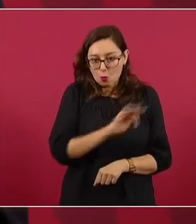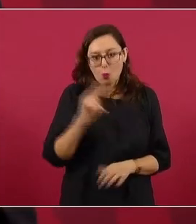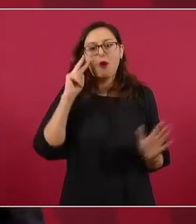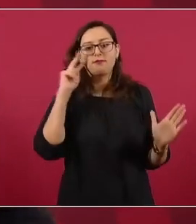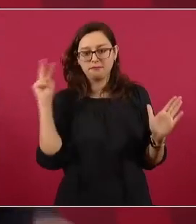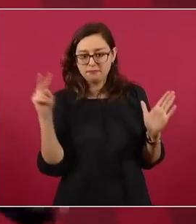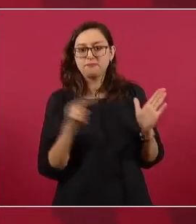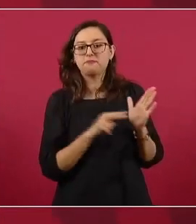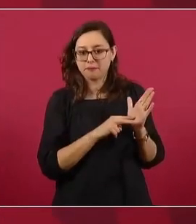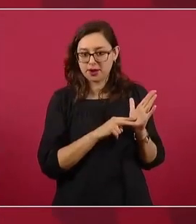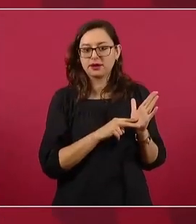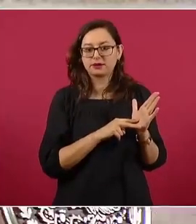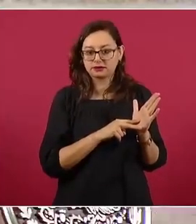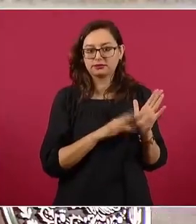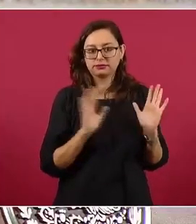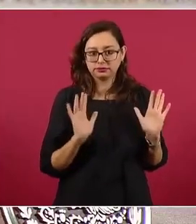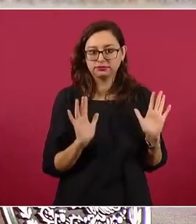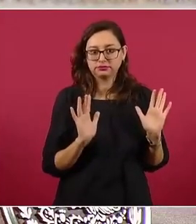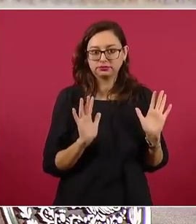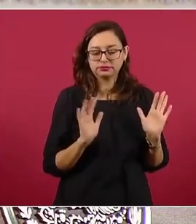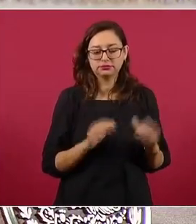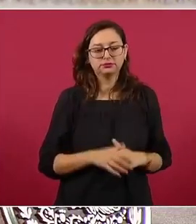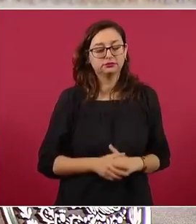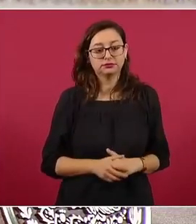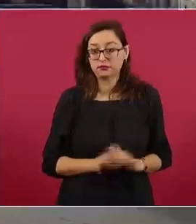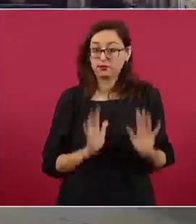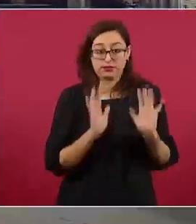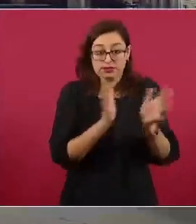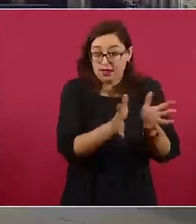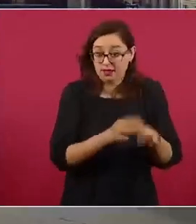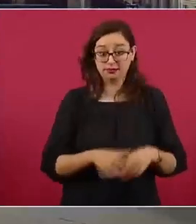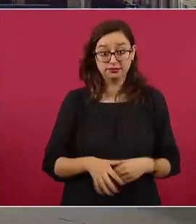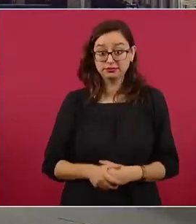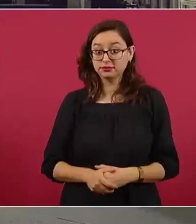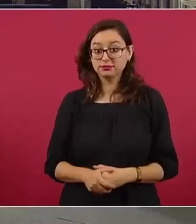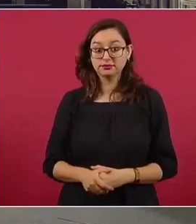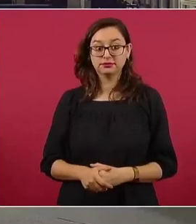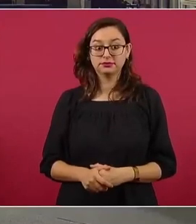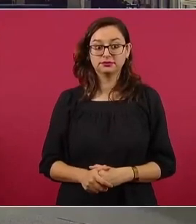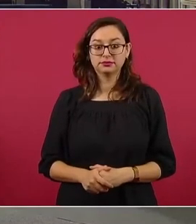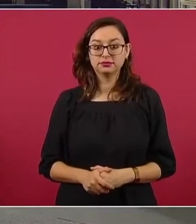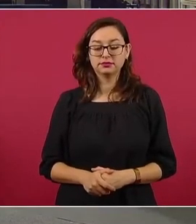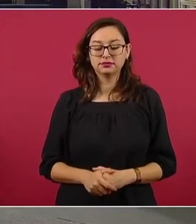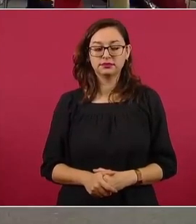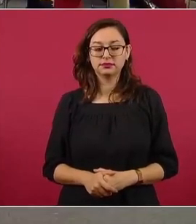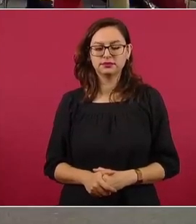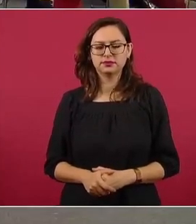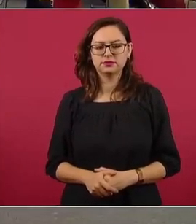unidad, para ser consultada por el público. ¿Sobre cuál va a ser? ¿Ah? ¿Sobre